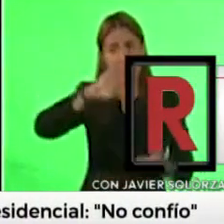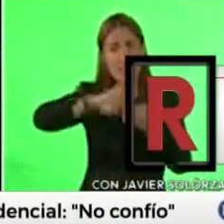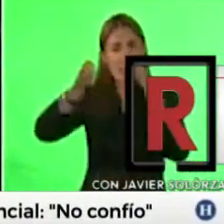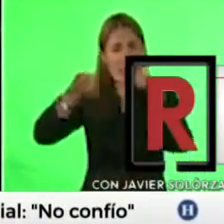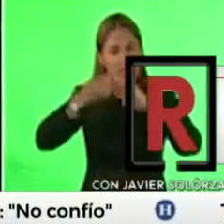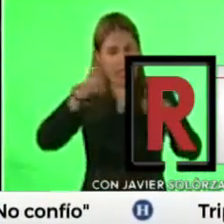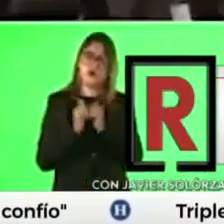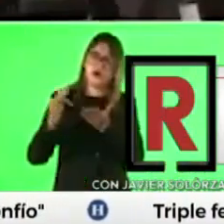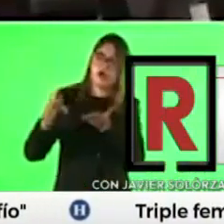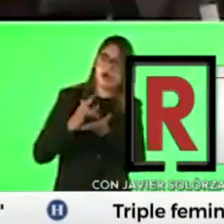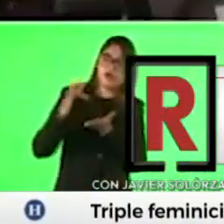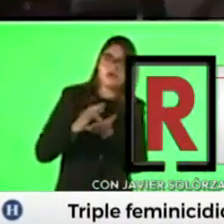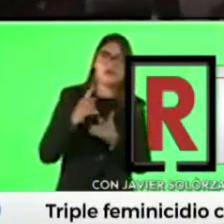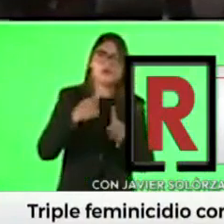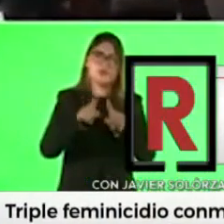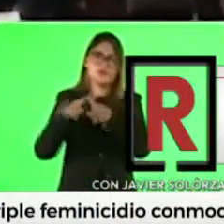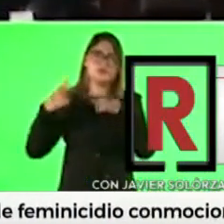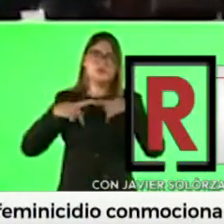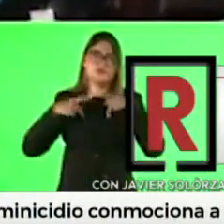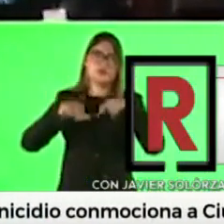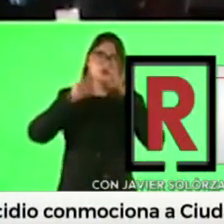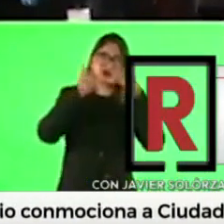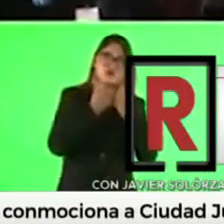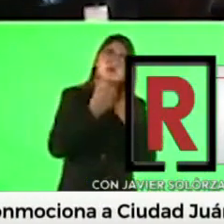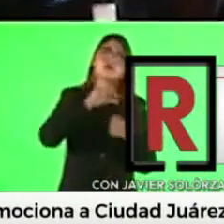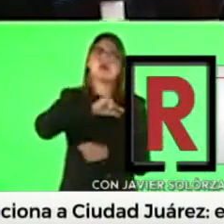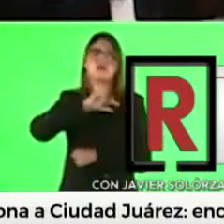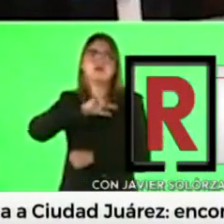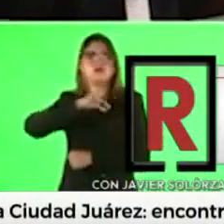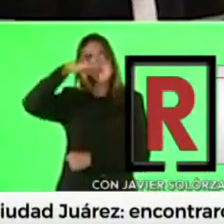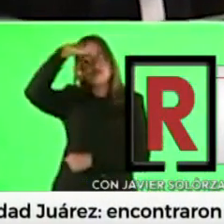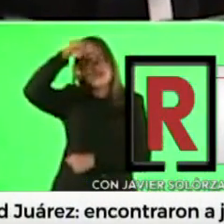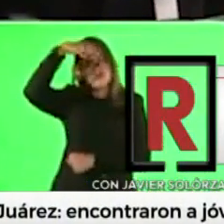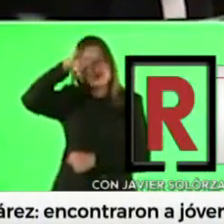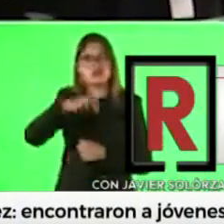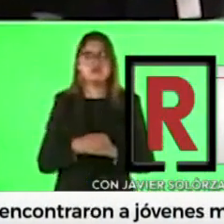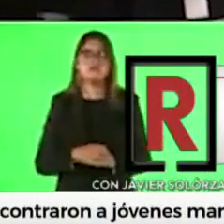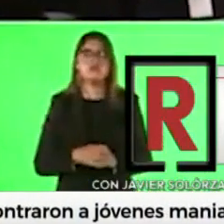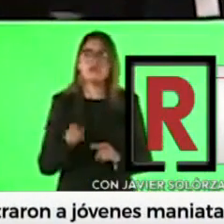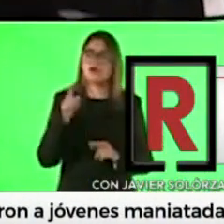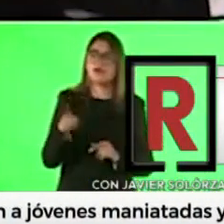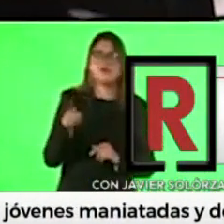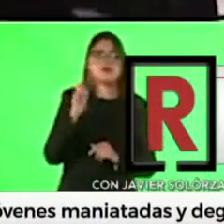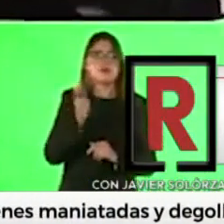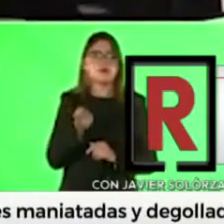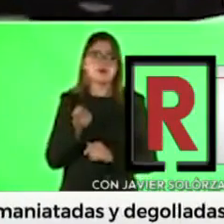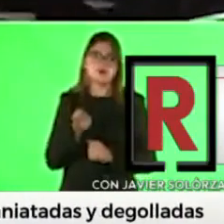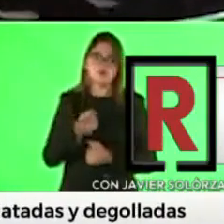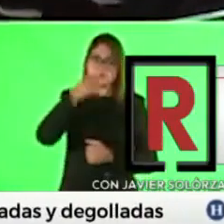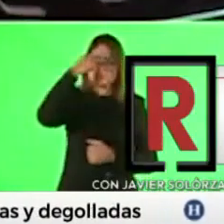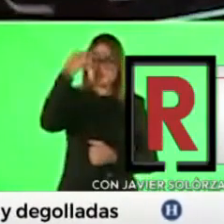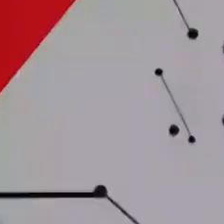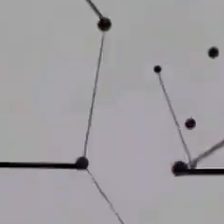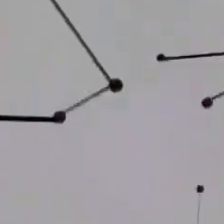es ser... Sí. Llegar a todos los rincones del país, y yo creo que el segundo reto va a ser este que estoy hablando ahora. A ver, para cerrar,